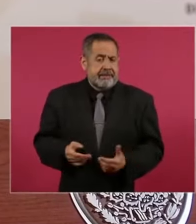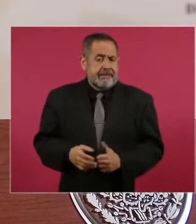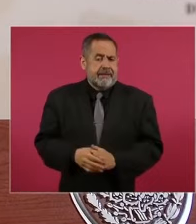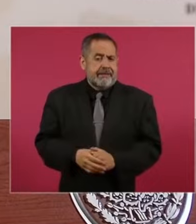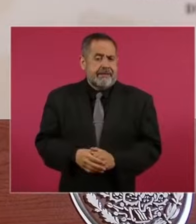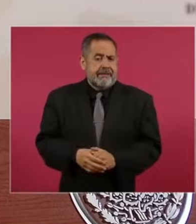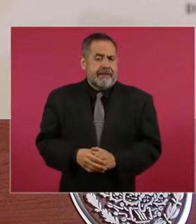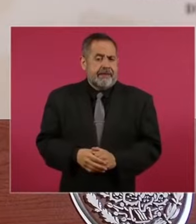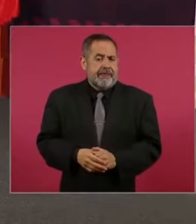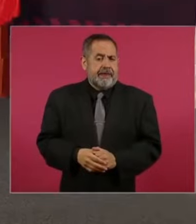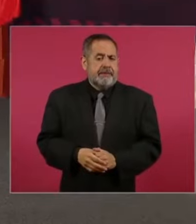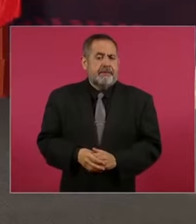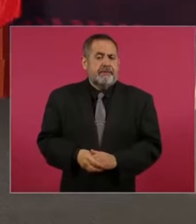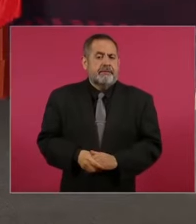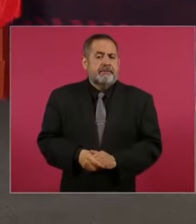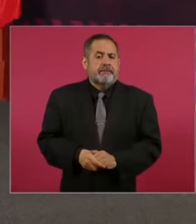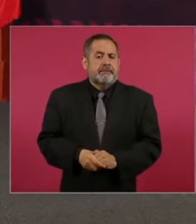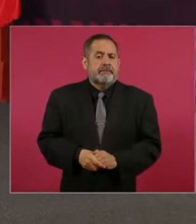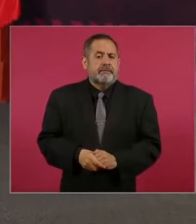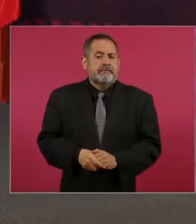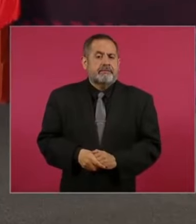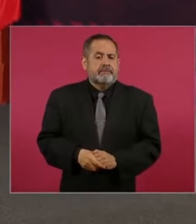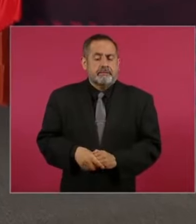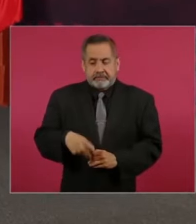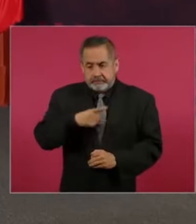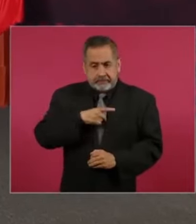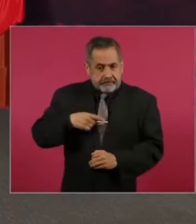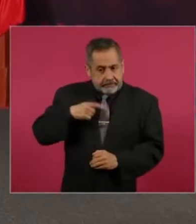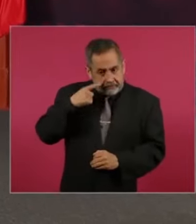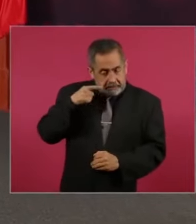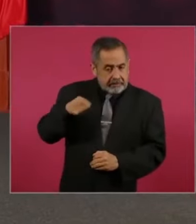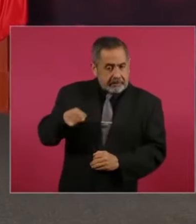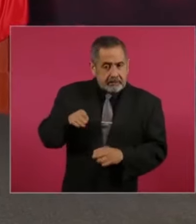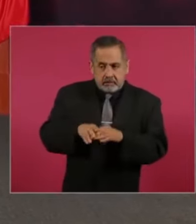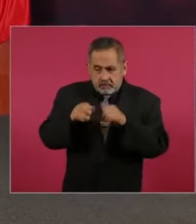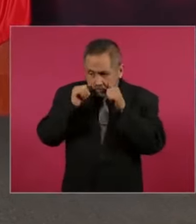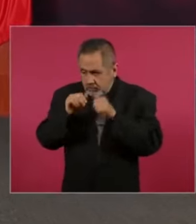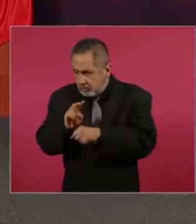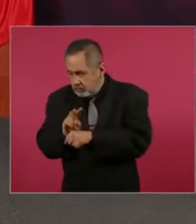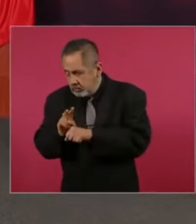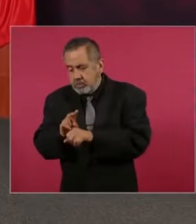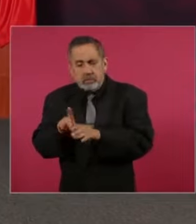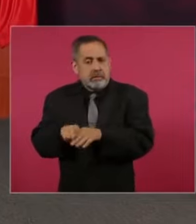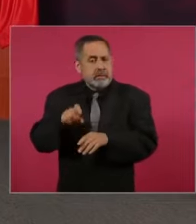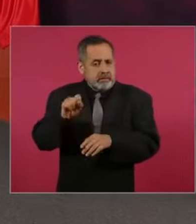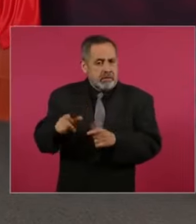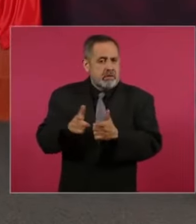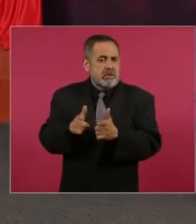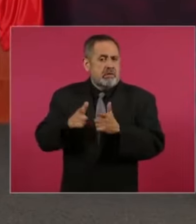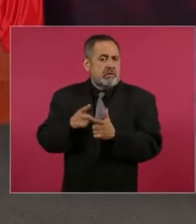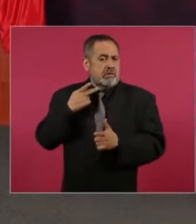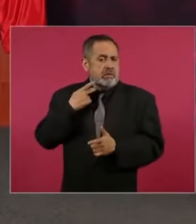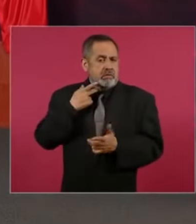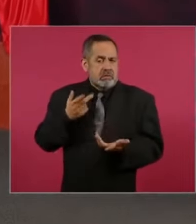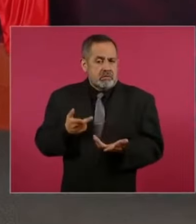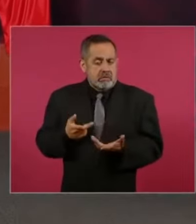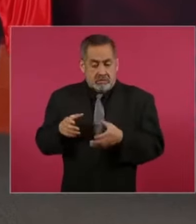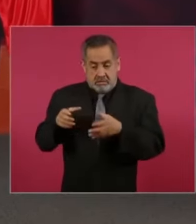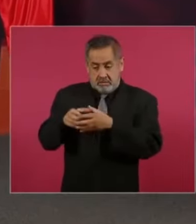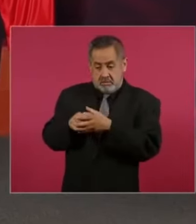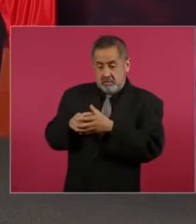que tienen que atender estos asuntos, los partidos son entidades